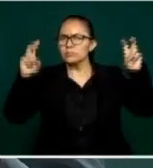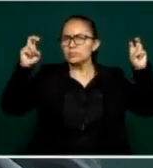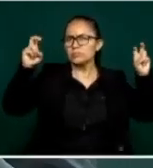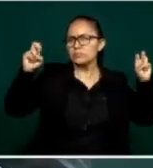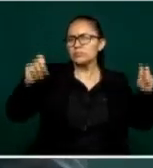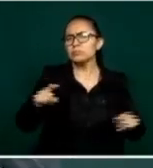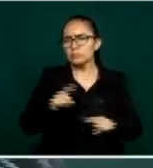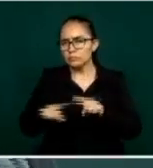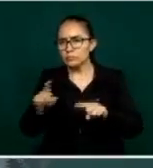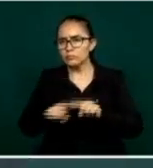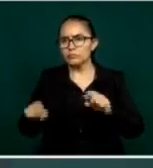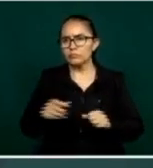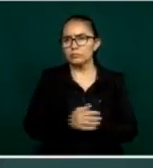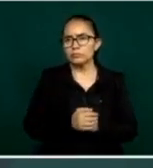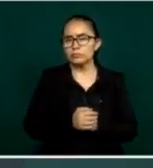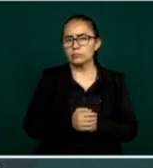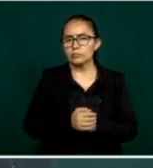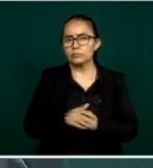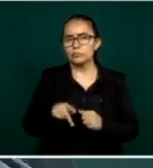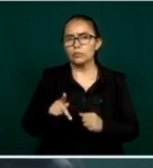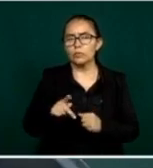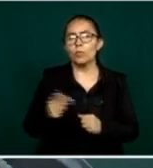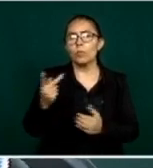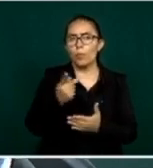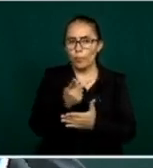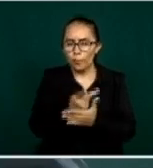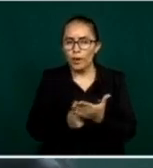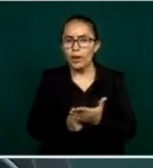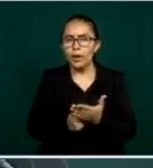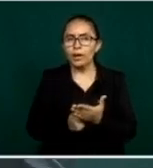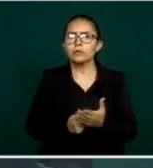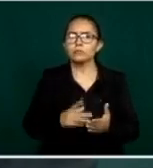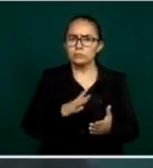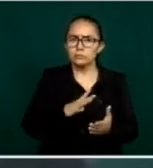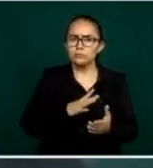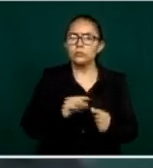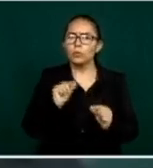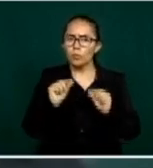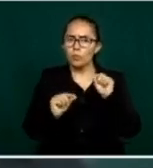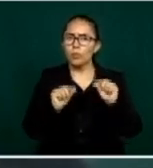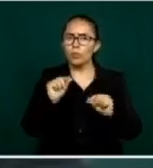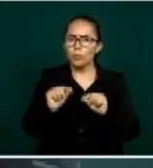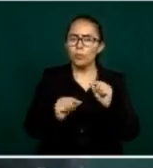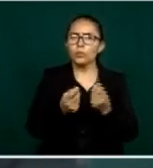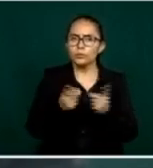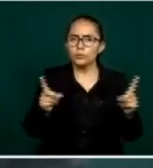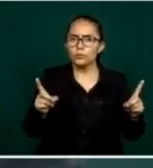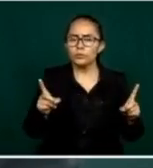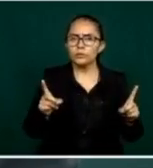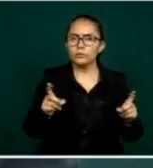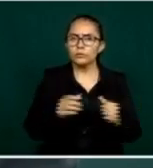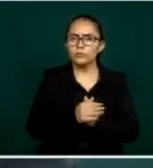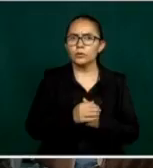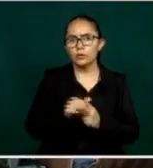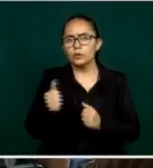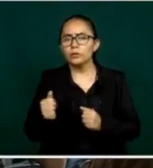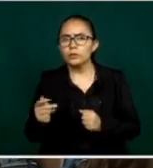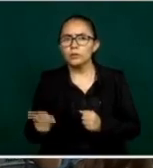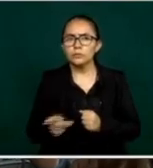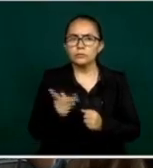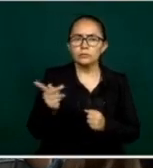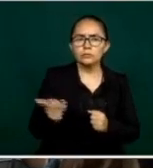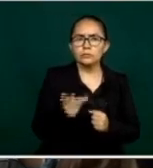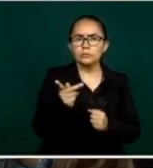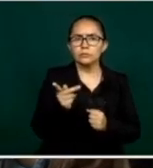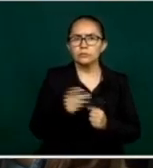descartados. Asimismo, el titular del Ejecutivo exhortó a no adelantar vísperas ante la amenaza de posibles redadas masivas para